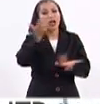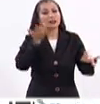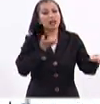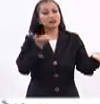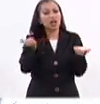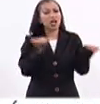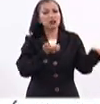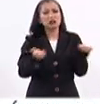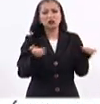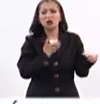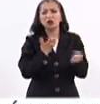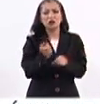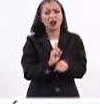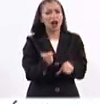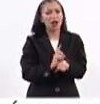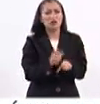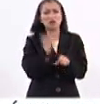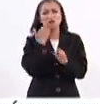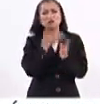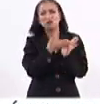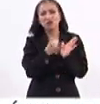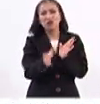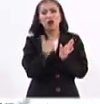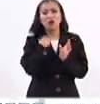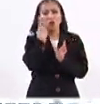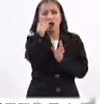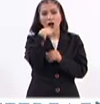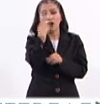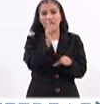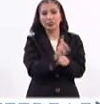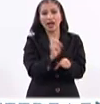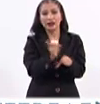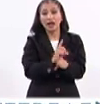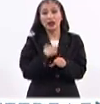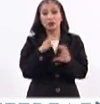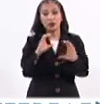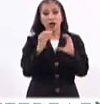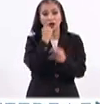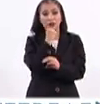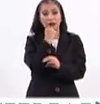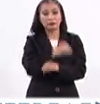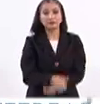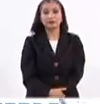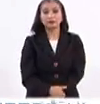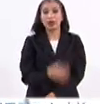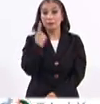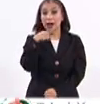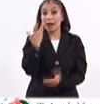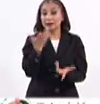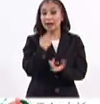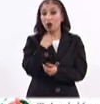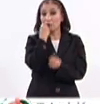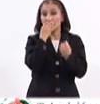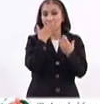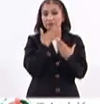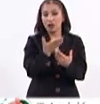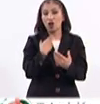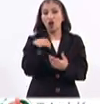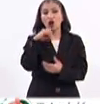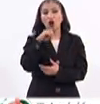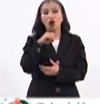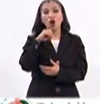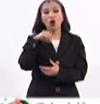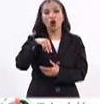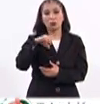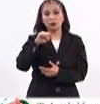realizar actividades físicas por un lapso mínimo de 60 minutos diarios y cuidar su alimentación. Para llevar una dieta balanceada, la